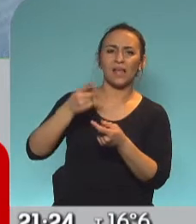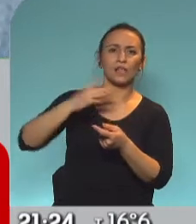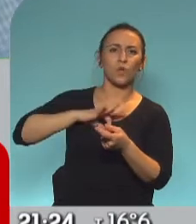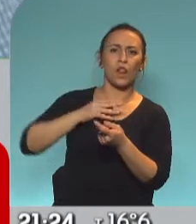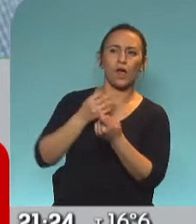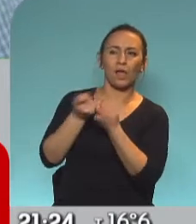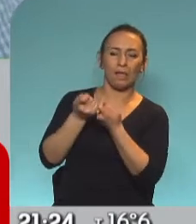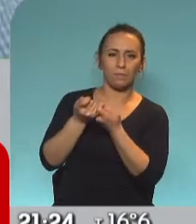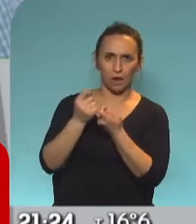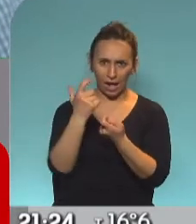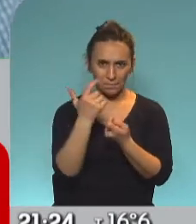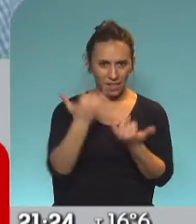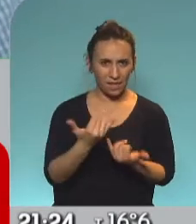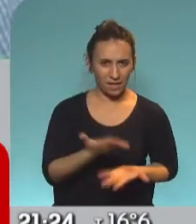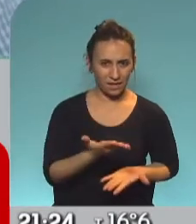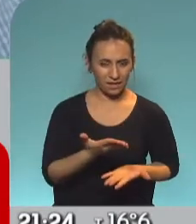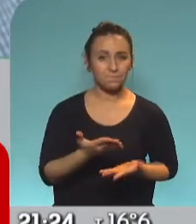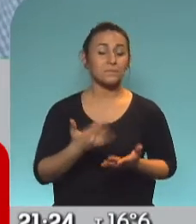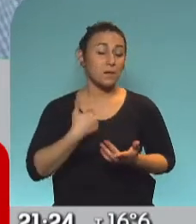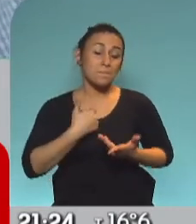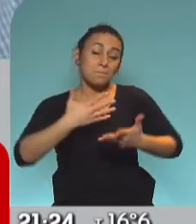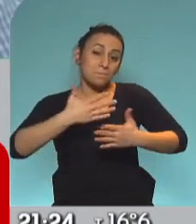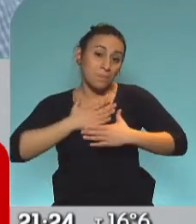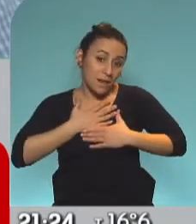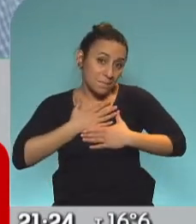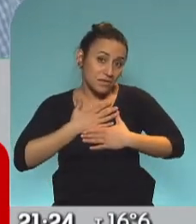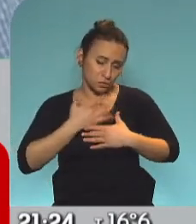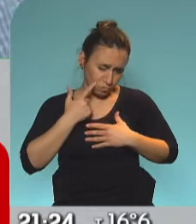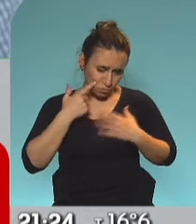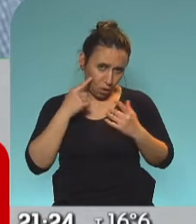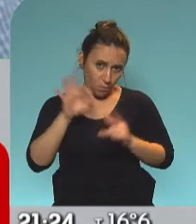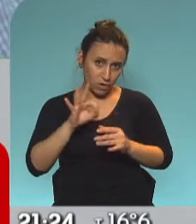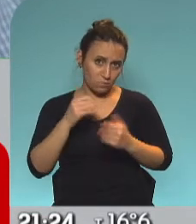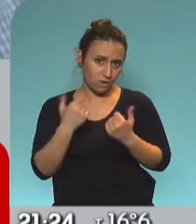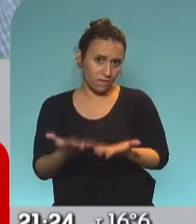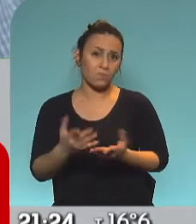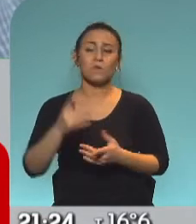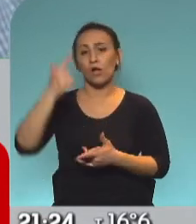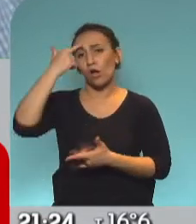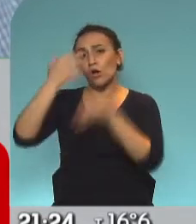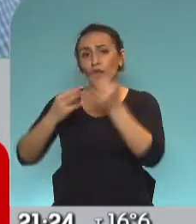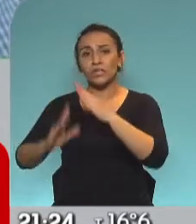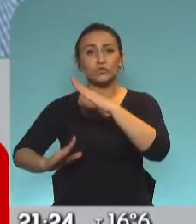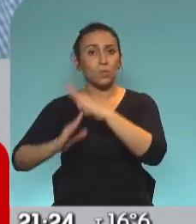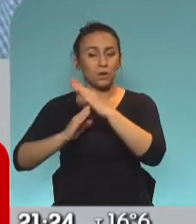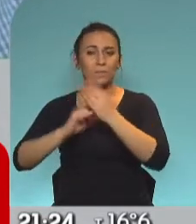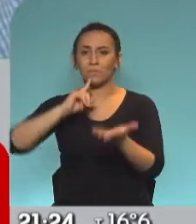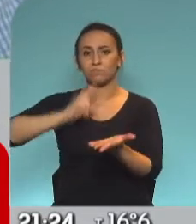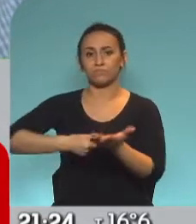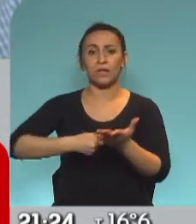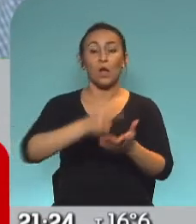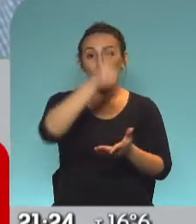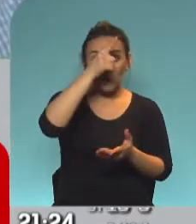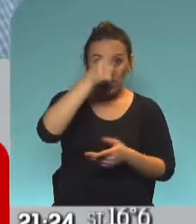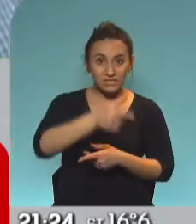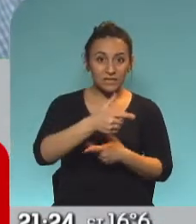ver, yo soy de los que cree que la policía no tiene que tener sindicato. Hay un fallo de la Corte Suprema de Justicia, además, que inhabilita